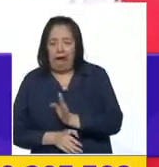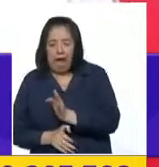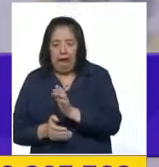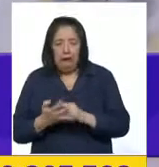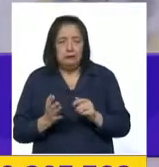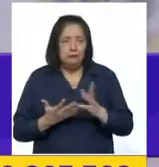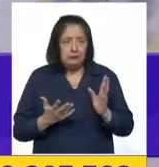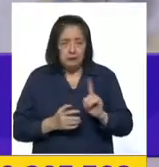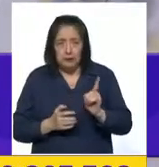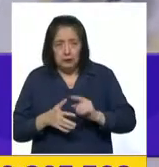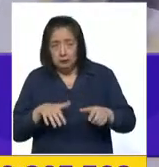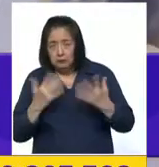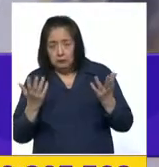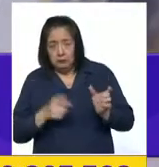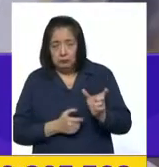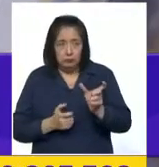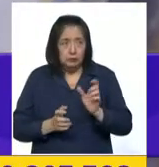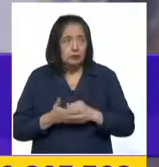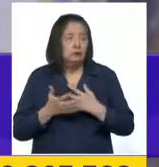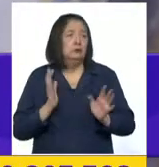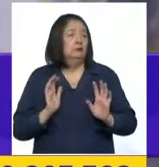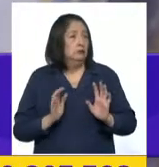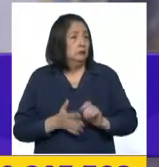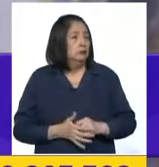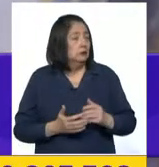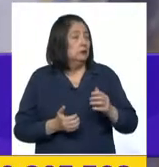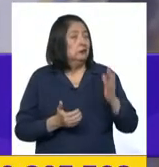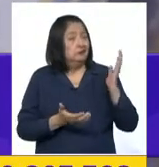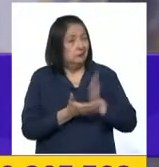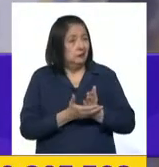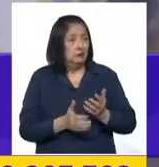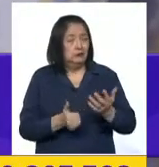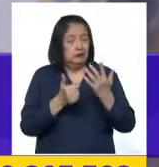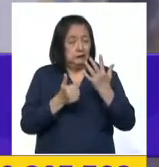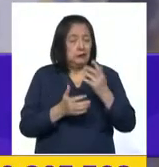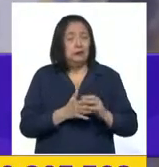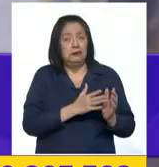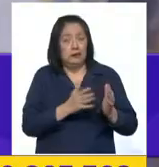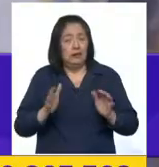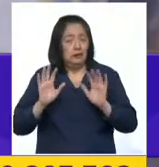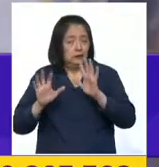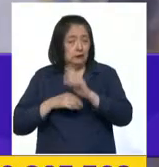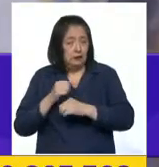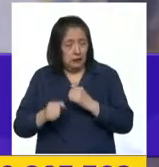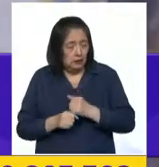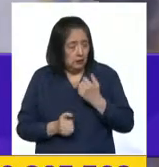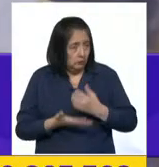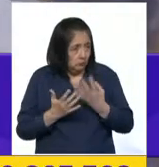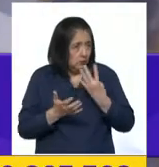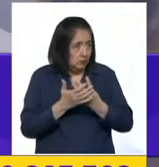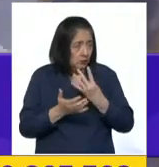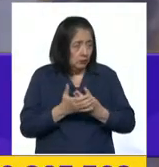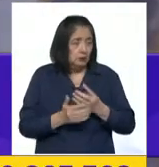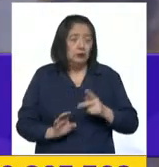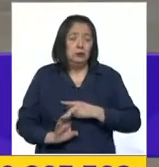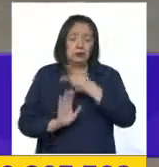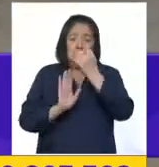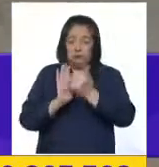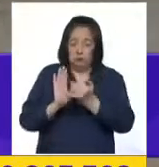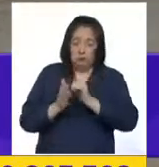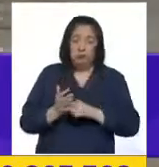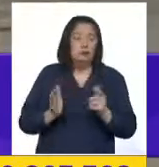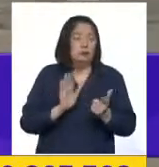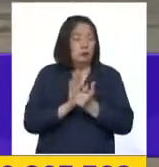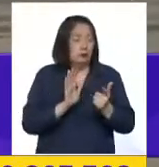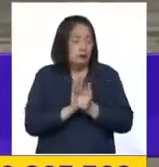fronterizo será sancionada con no menos de 6 ni más de 10 años de pena privativa de la libertad, apunta el proyecto de ley del congresista José Jerí.